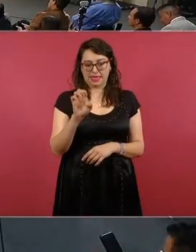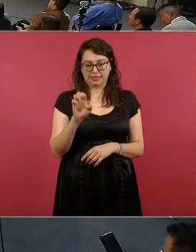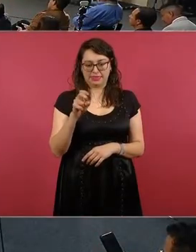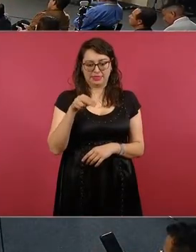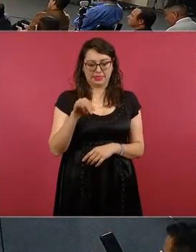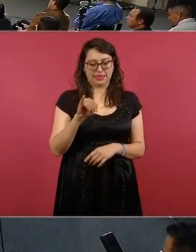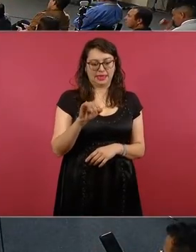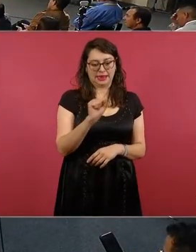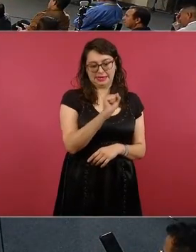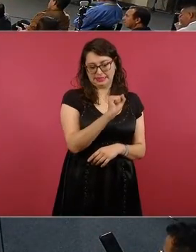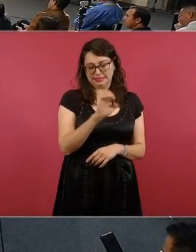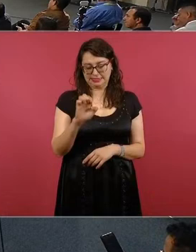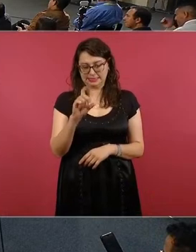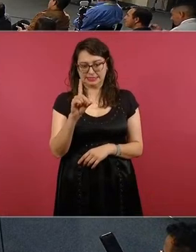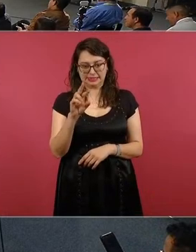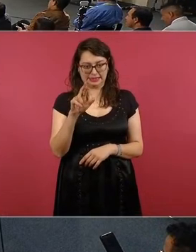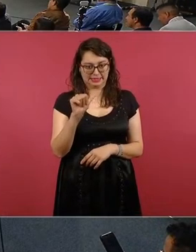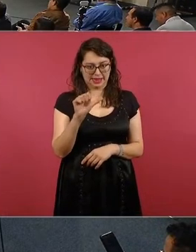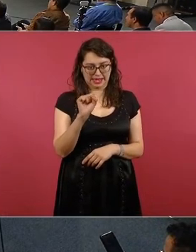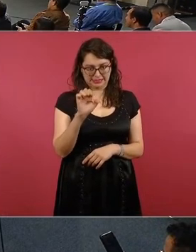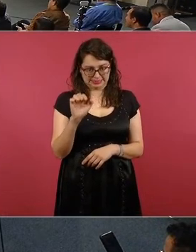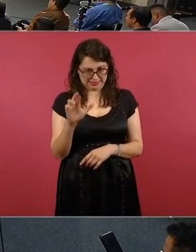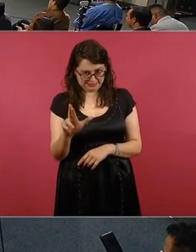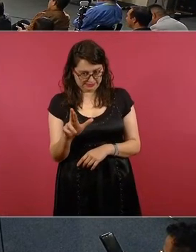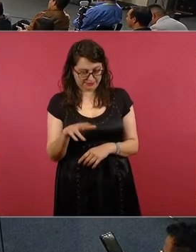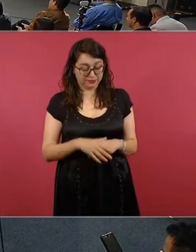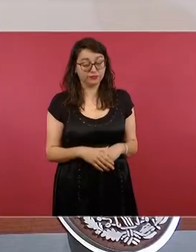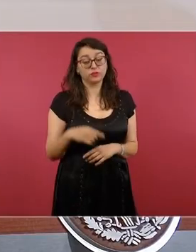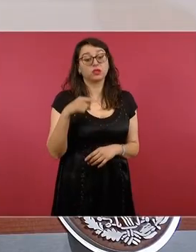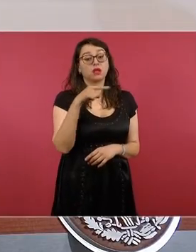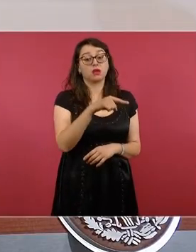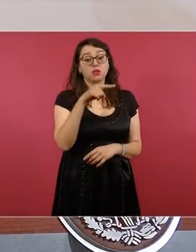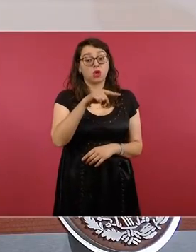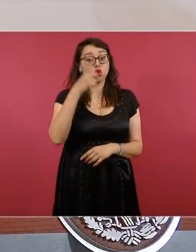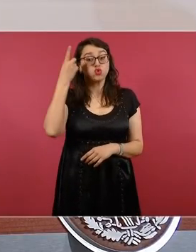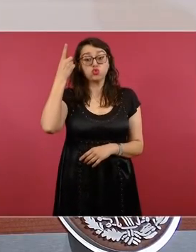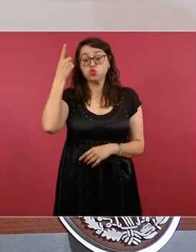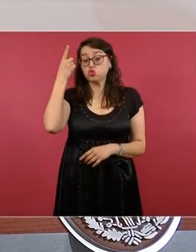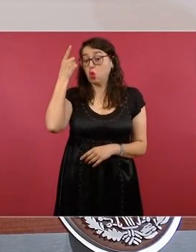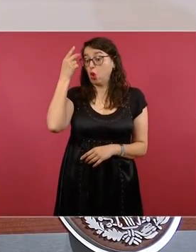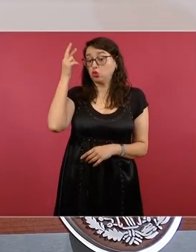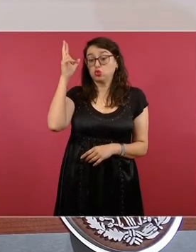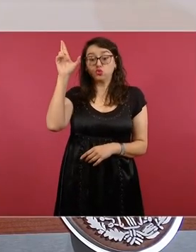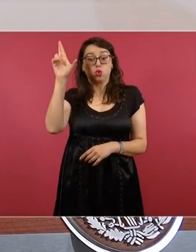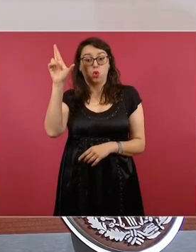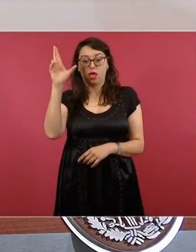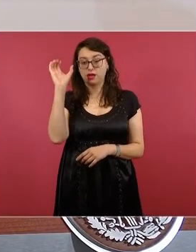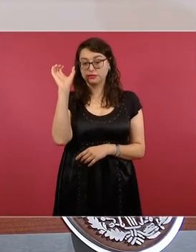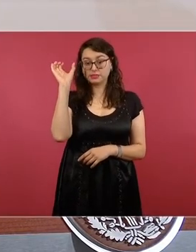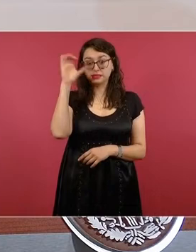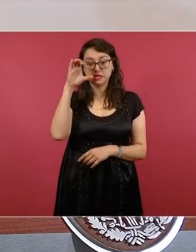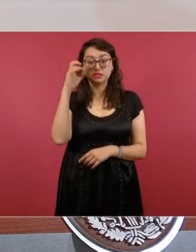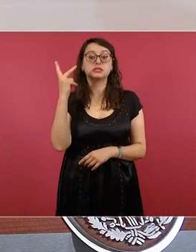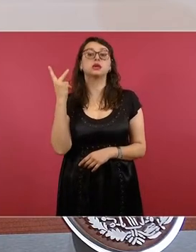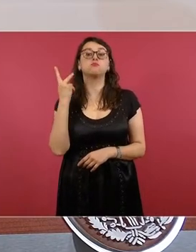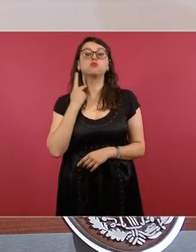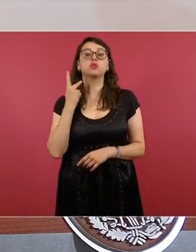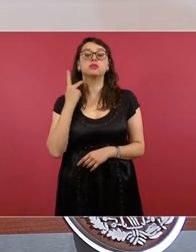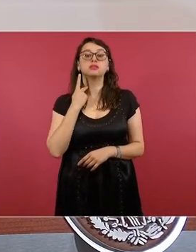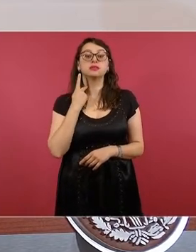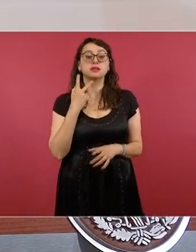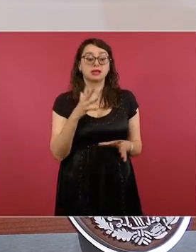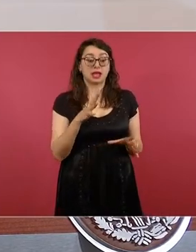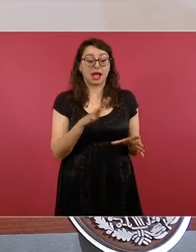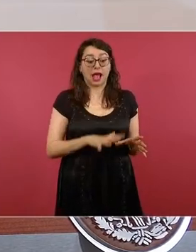doctora en ciencias políticas y coordinadora de esa área en